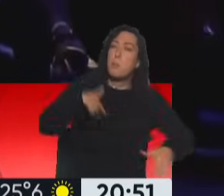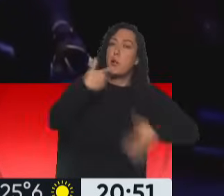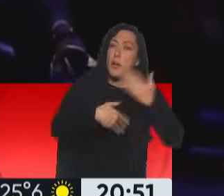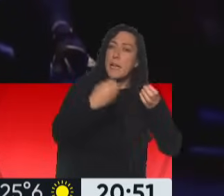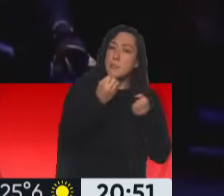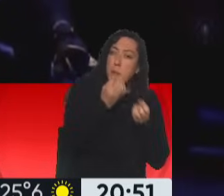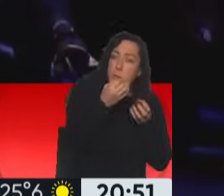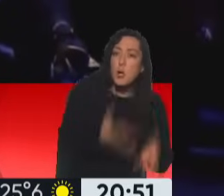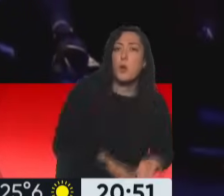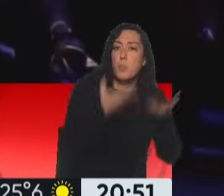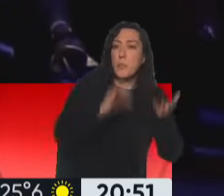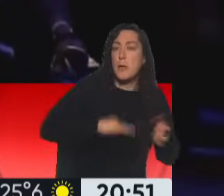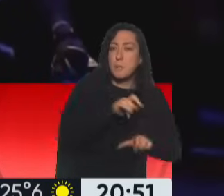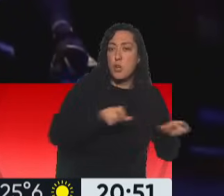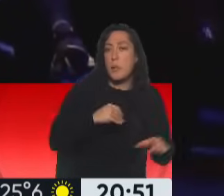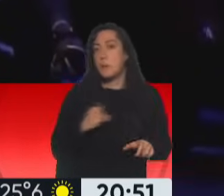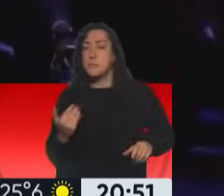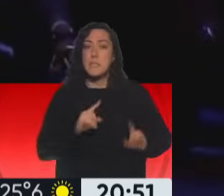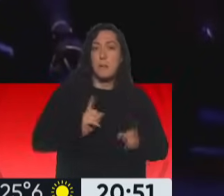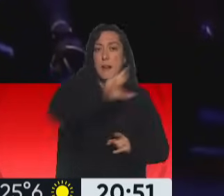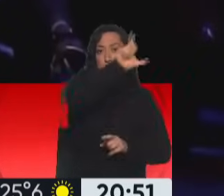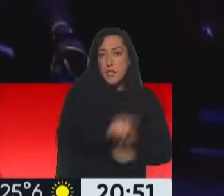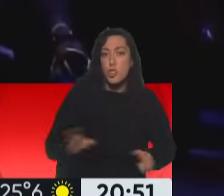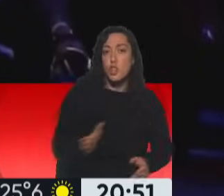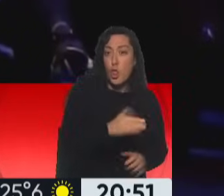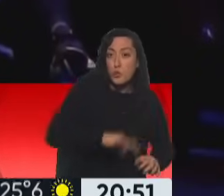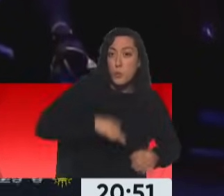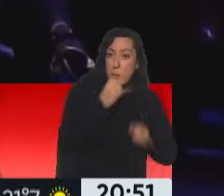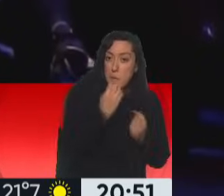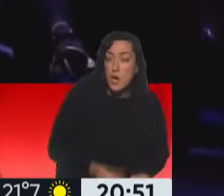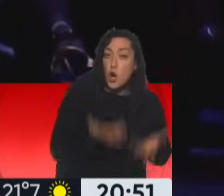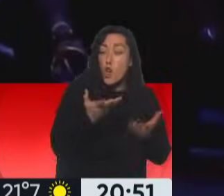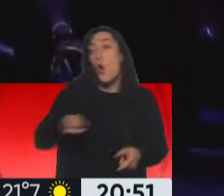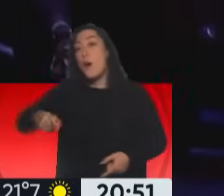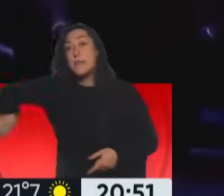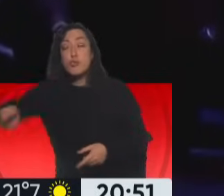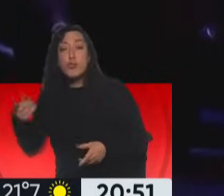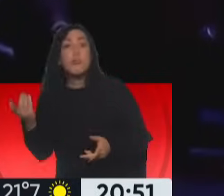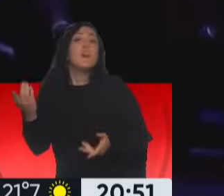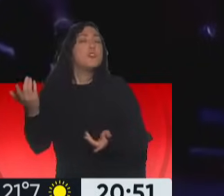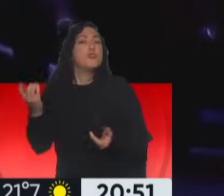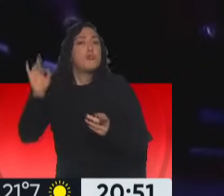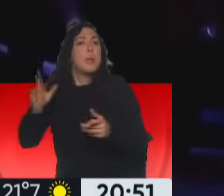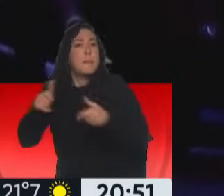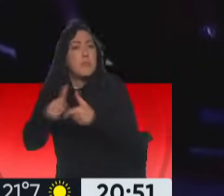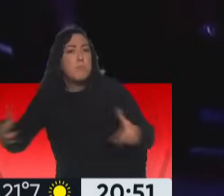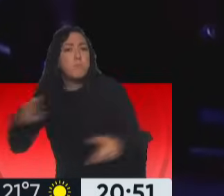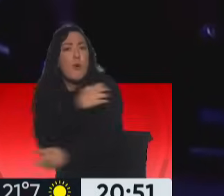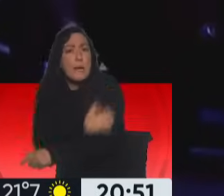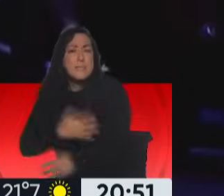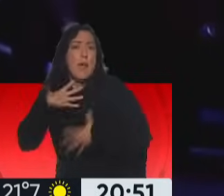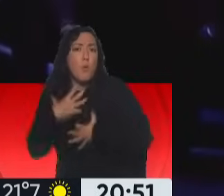prosperidad de los bonaerenses y todos los argentinos. El de ellos, el que solo conduce a la miseria y a la